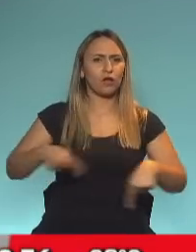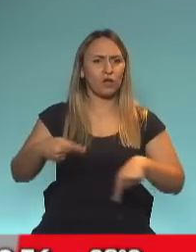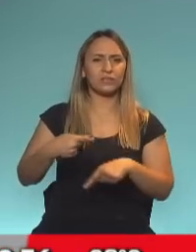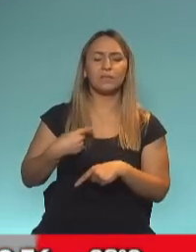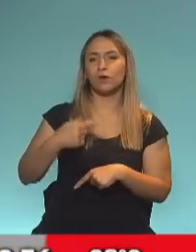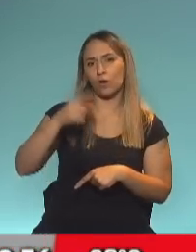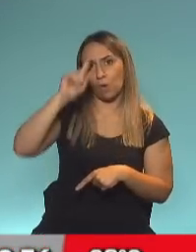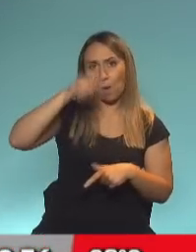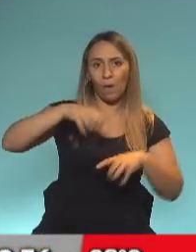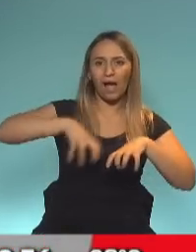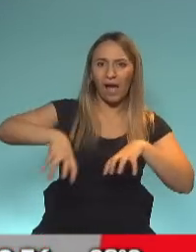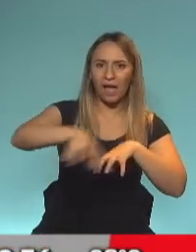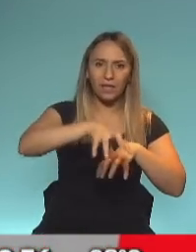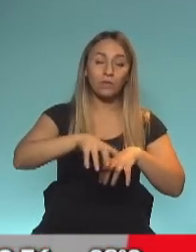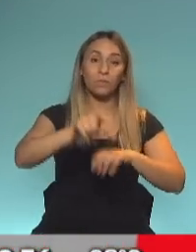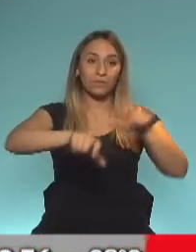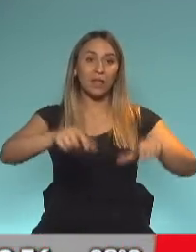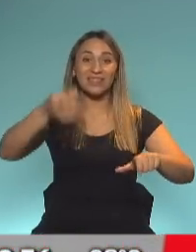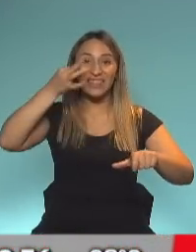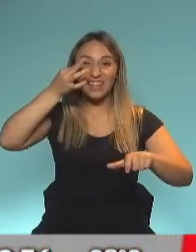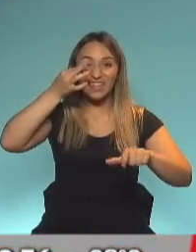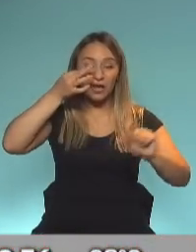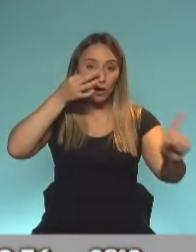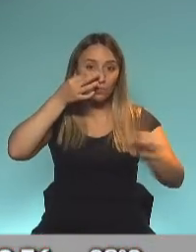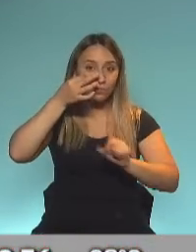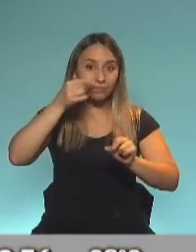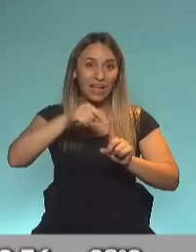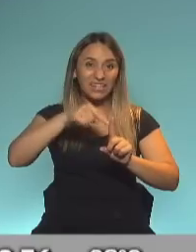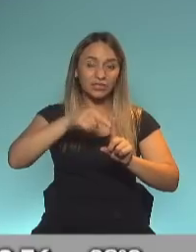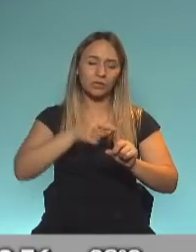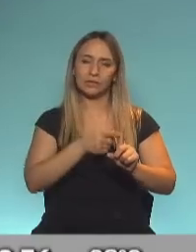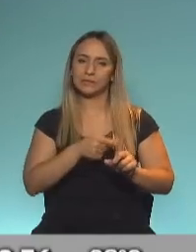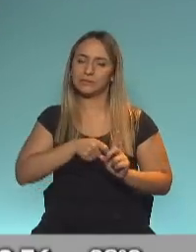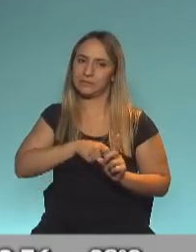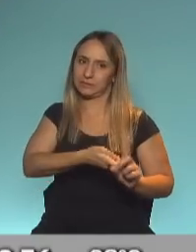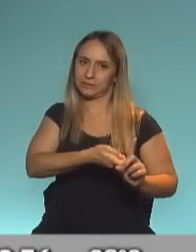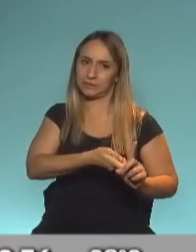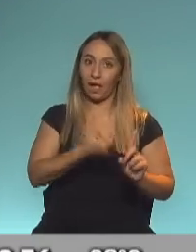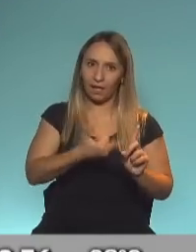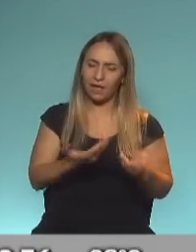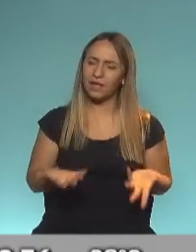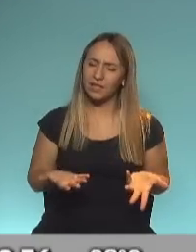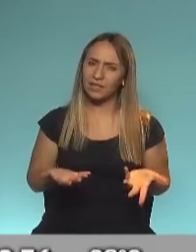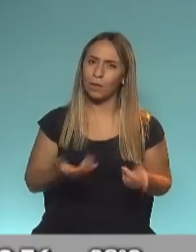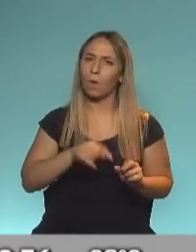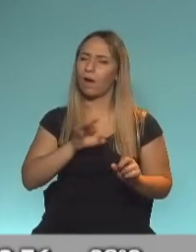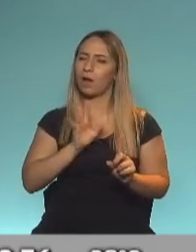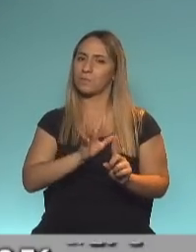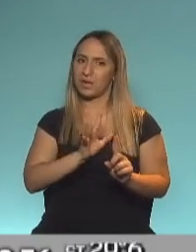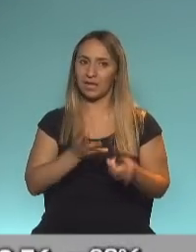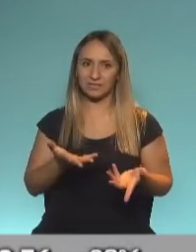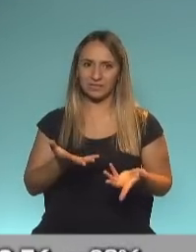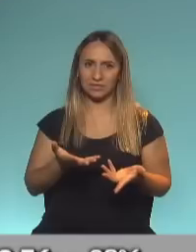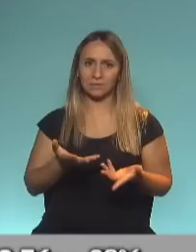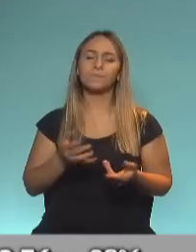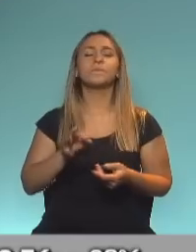en los juzgados a quienes iban como testigos para convertirse en imputados o viceversa. Entonces esto sigue funcionando